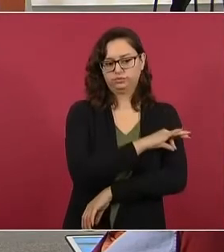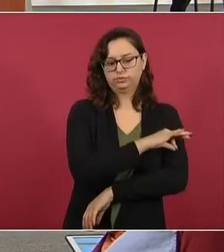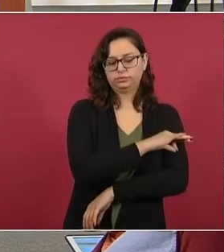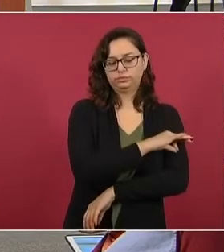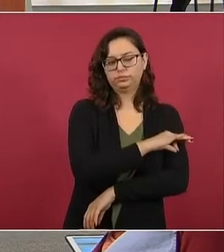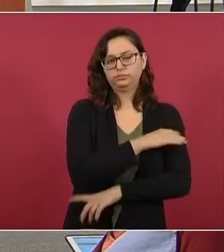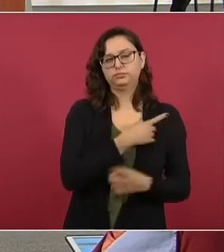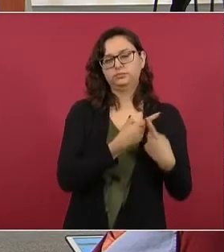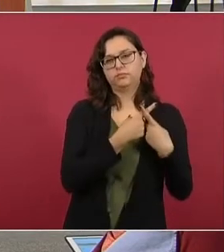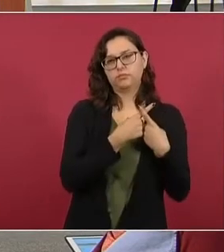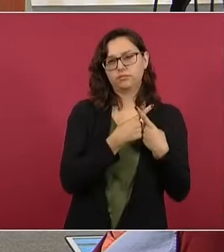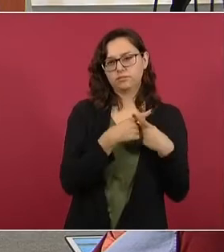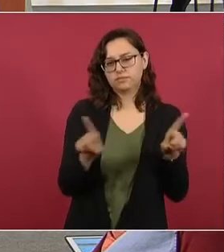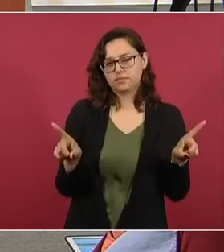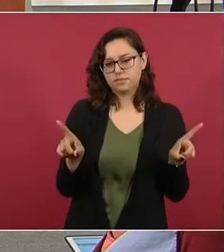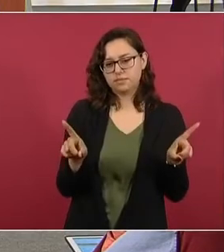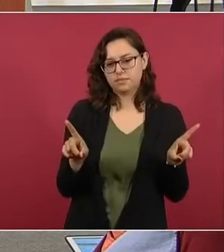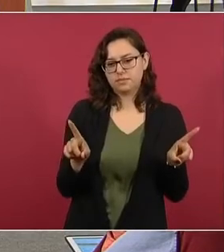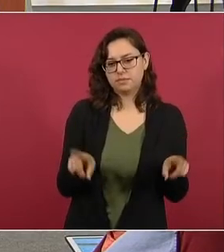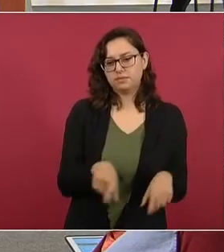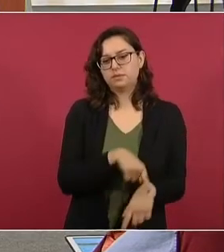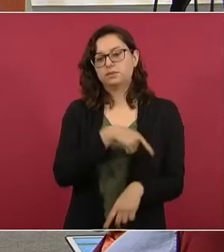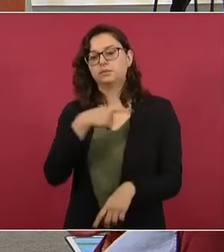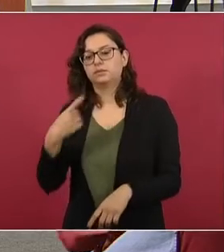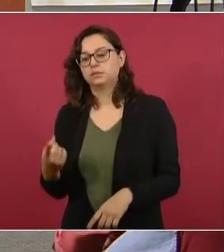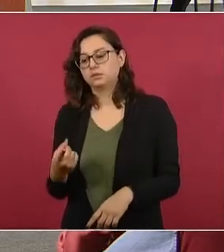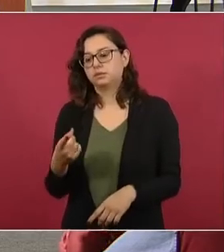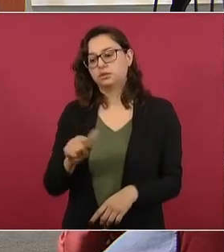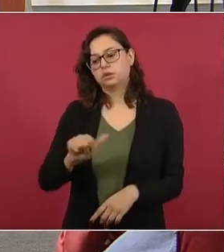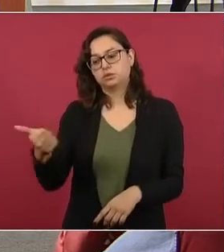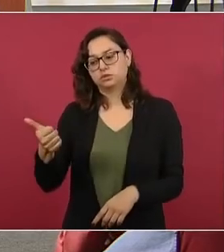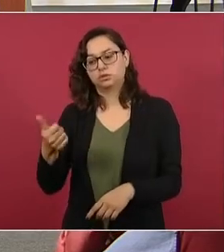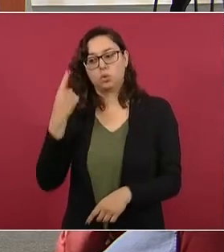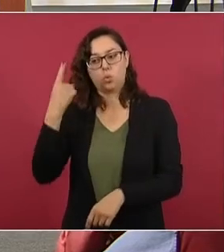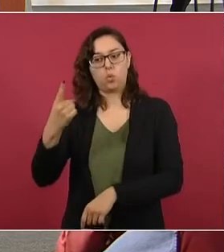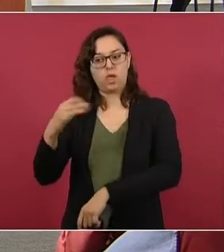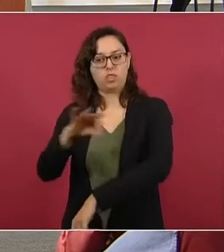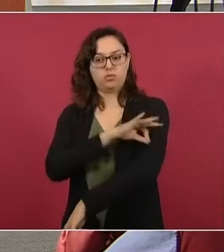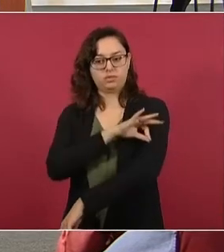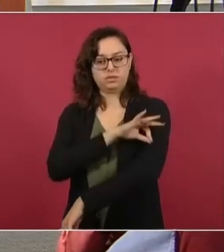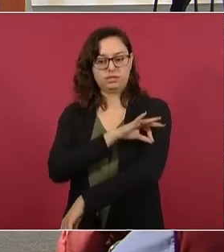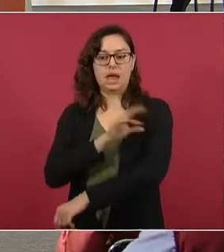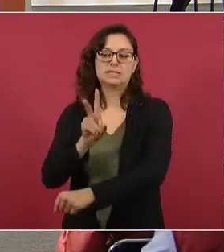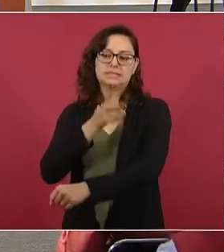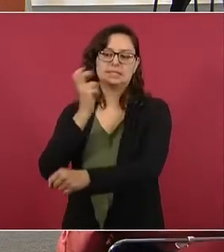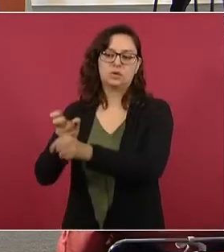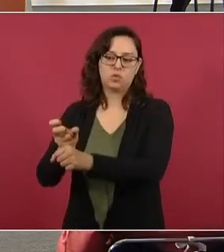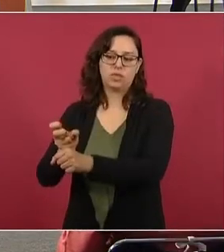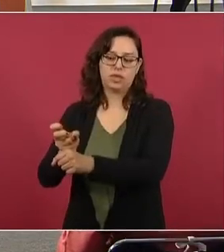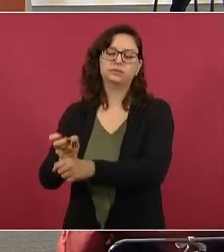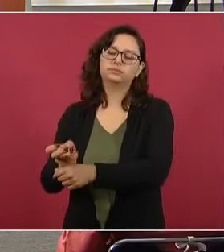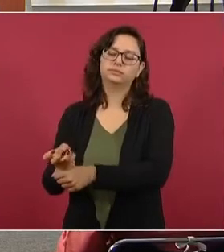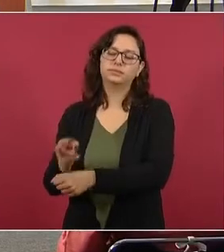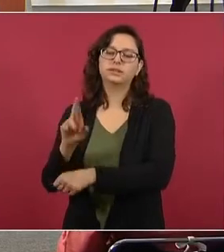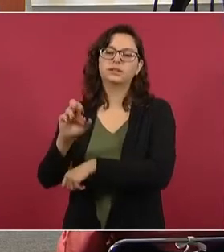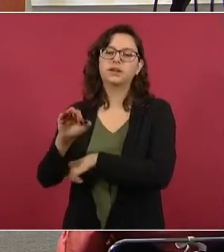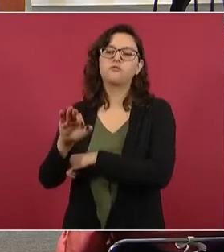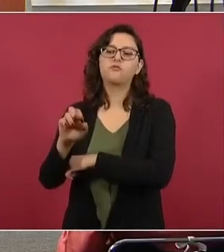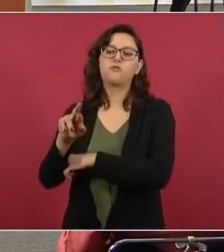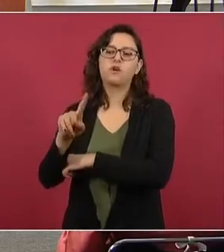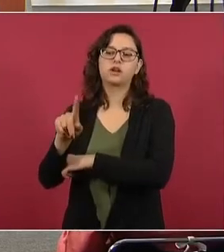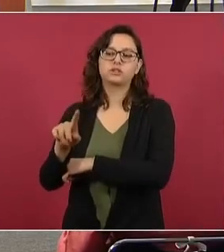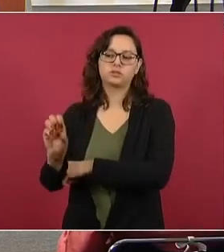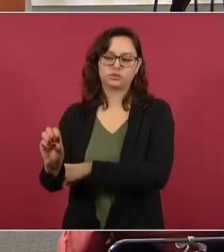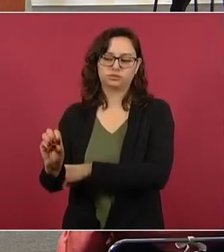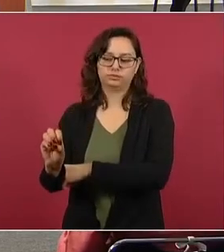y por lo tanto el refuerzo es la segunda, no la tercera dosis. En algunos países del mundo se